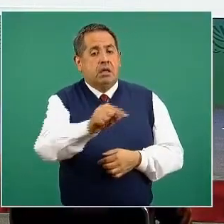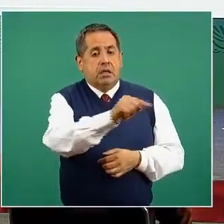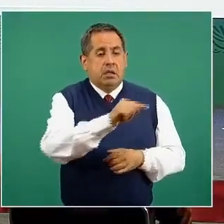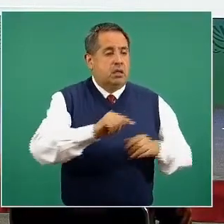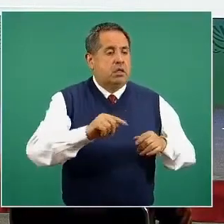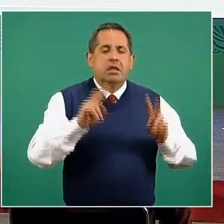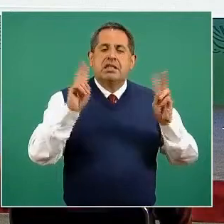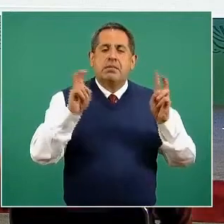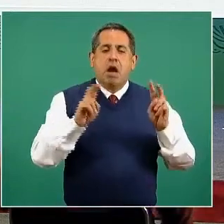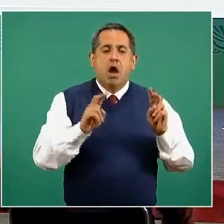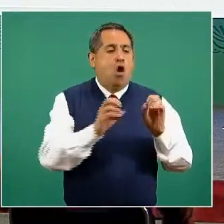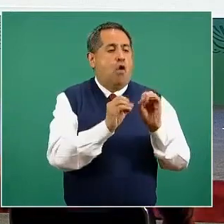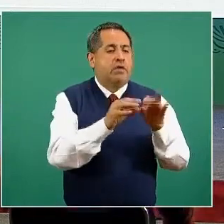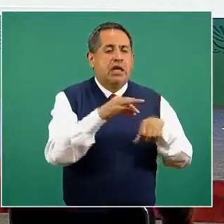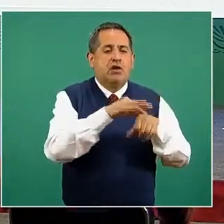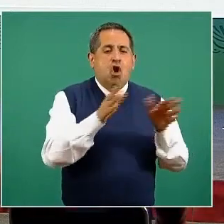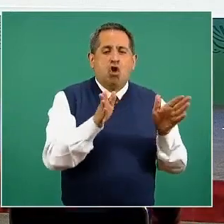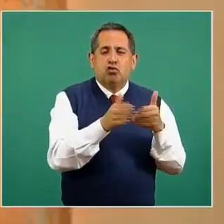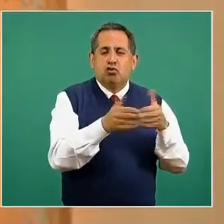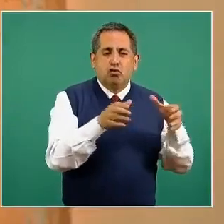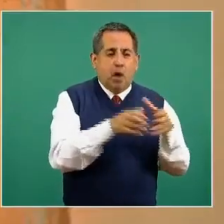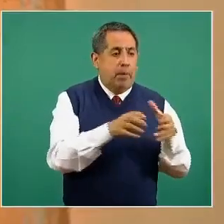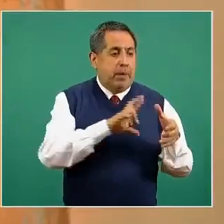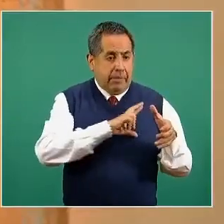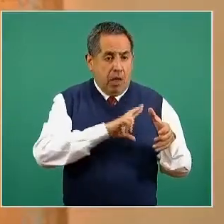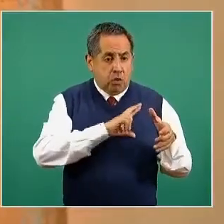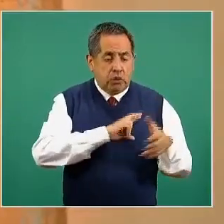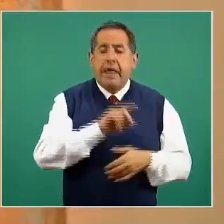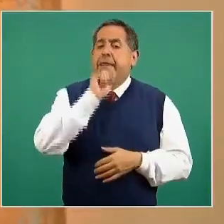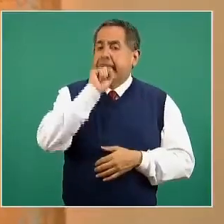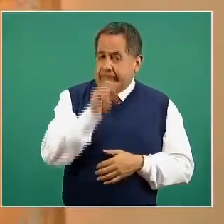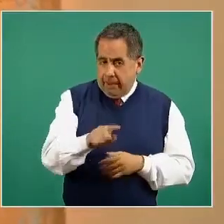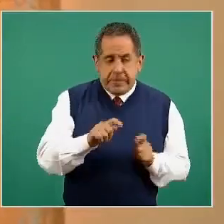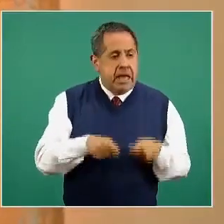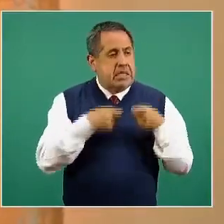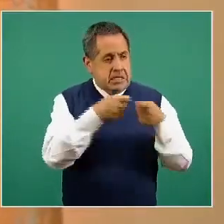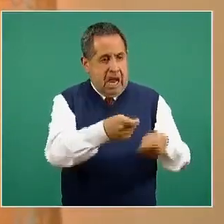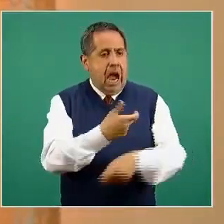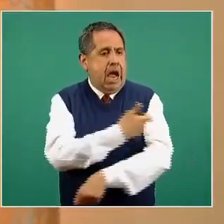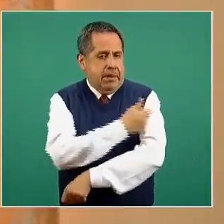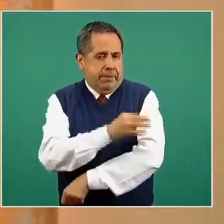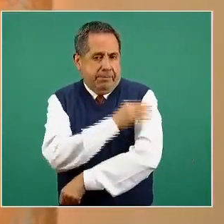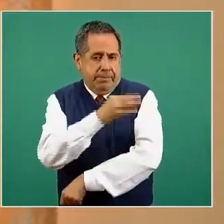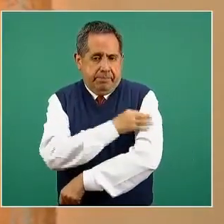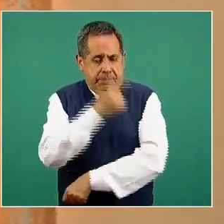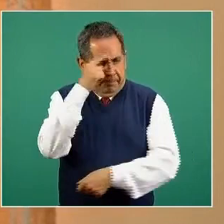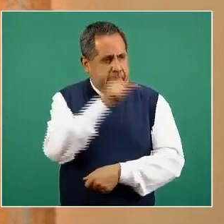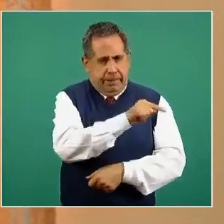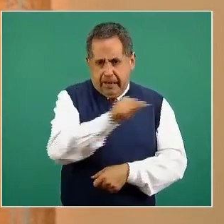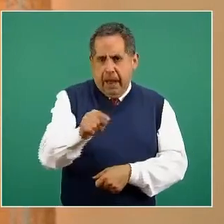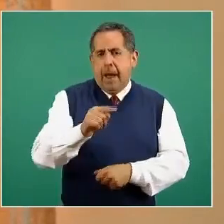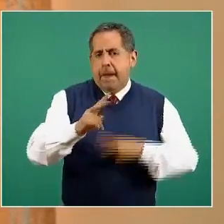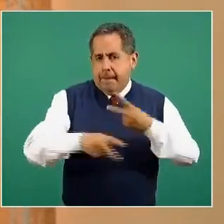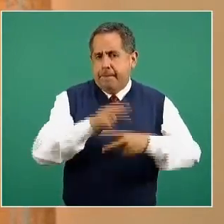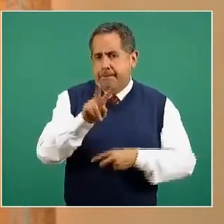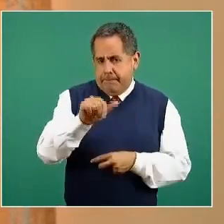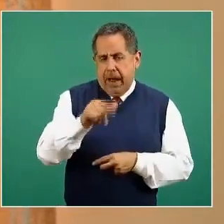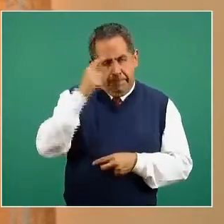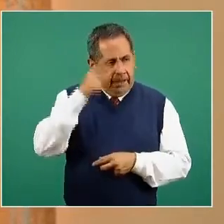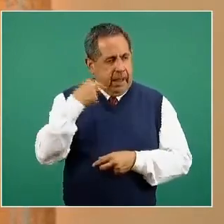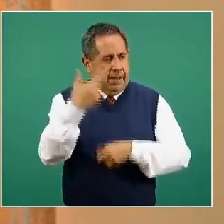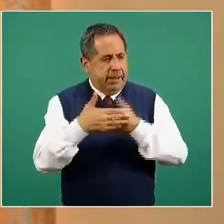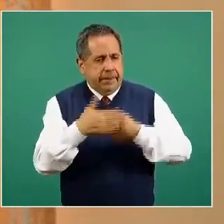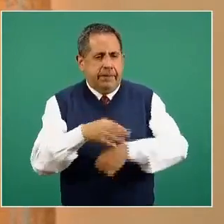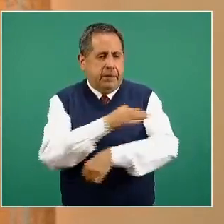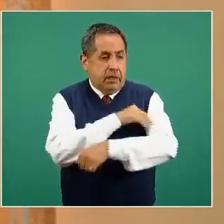unidades hospitalarias y de atención privados. También en esas unidades se vacunará al personal COVID, al personal